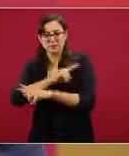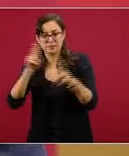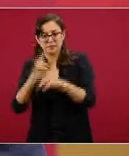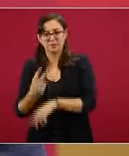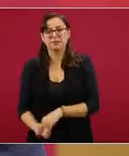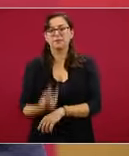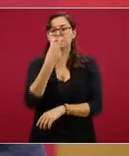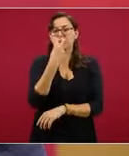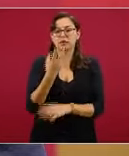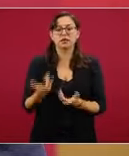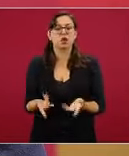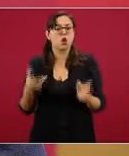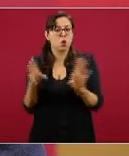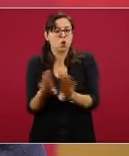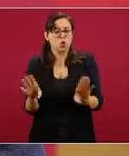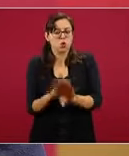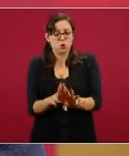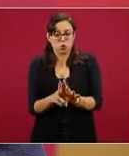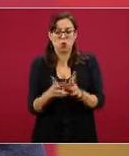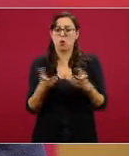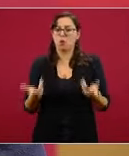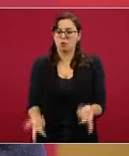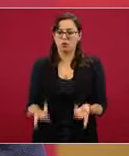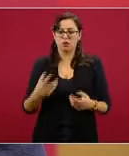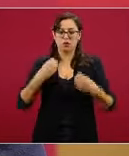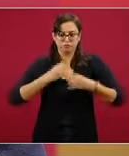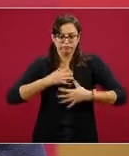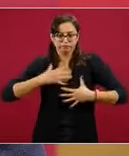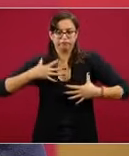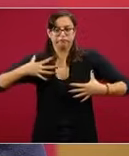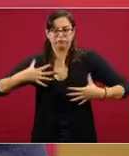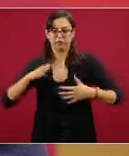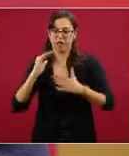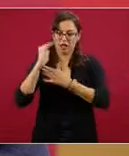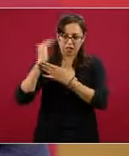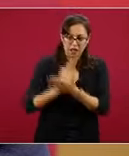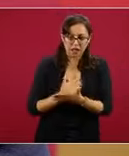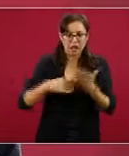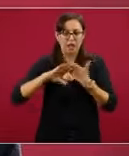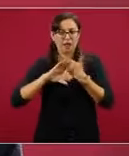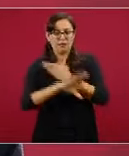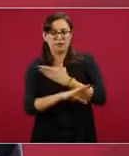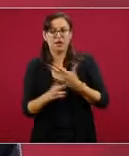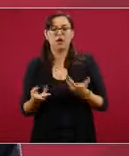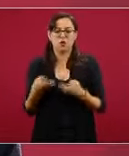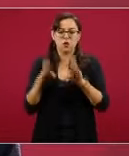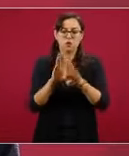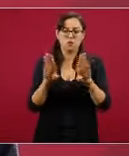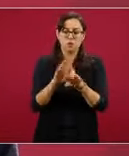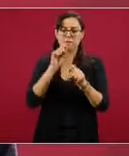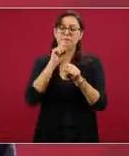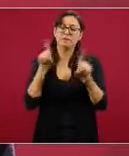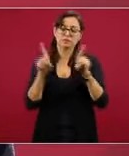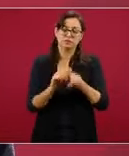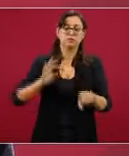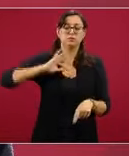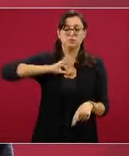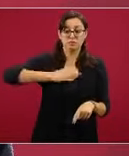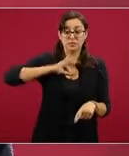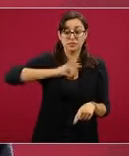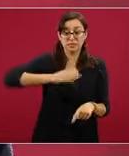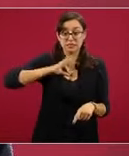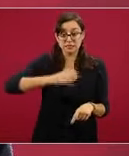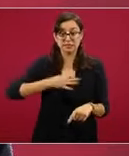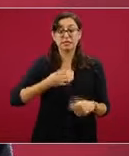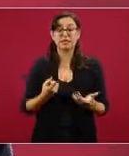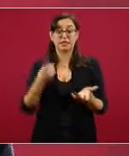el mejor abordaje antiinflamatorio, cuál es el mejor abordaje complementario para evitar infecciones